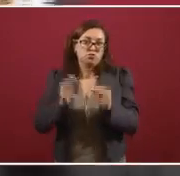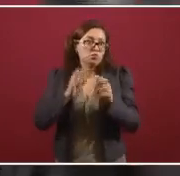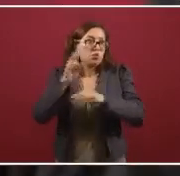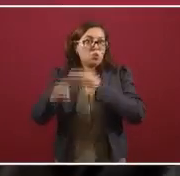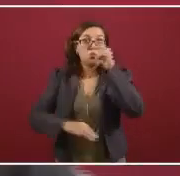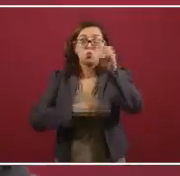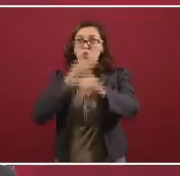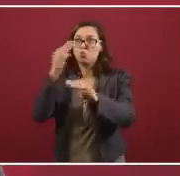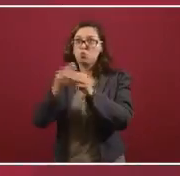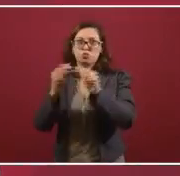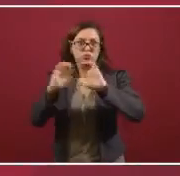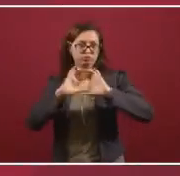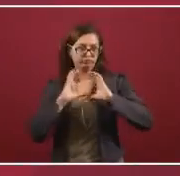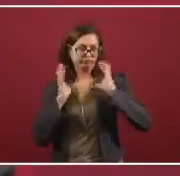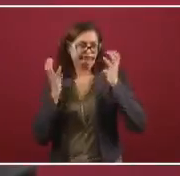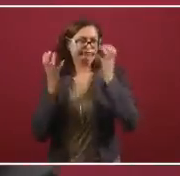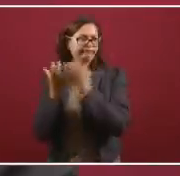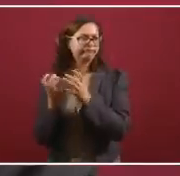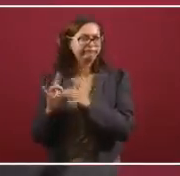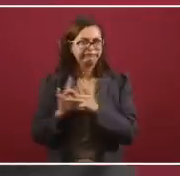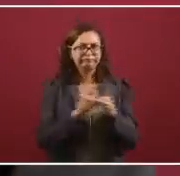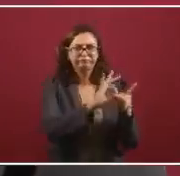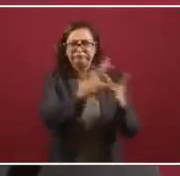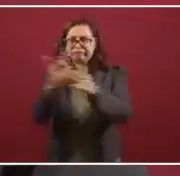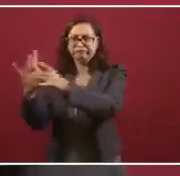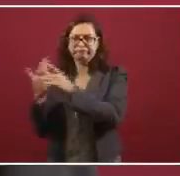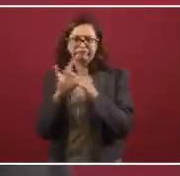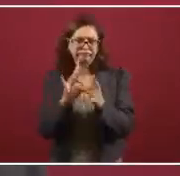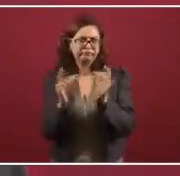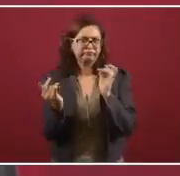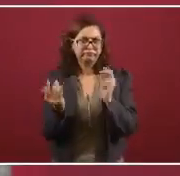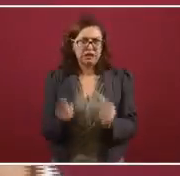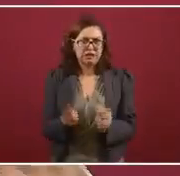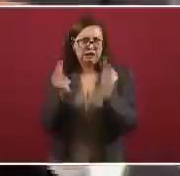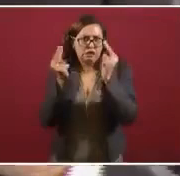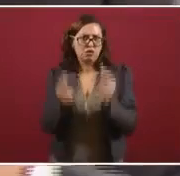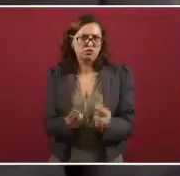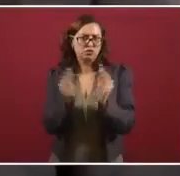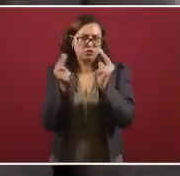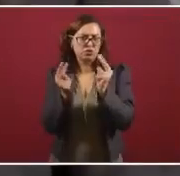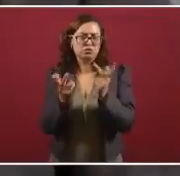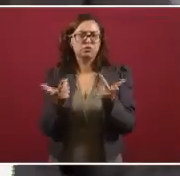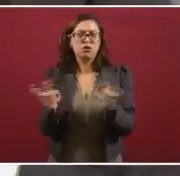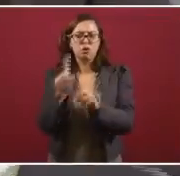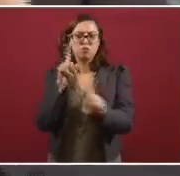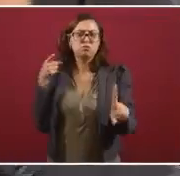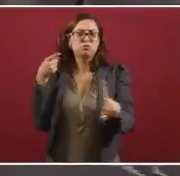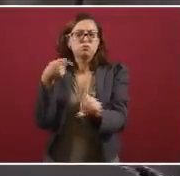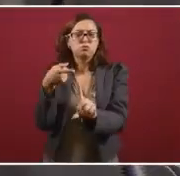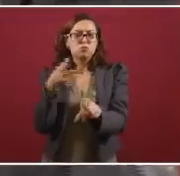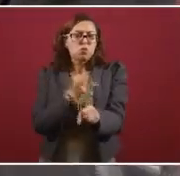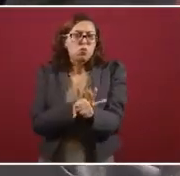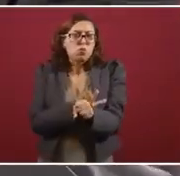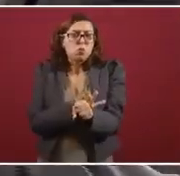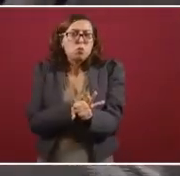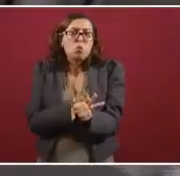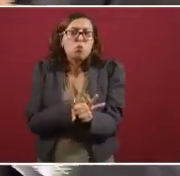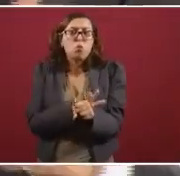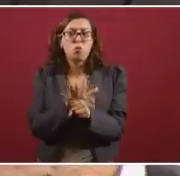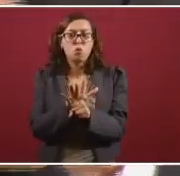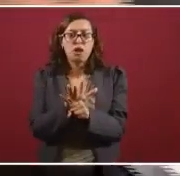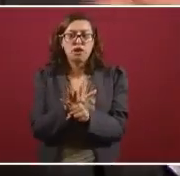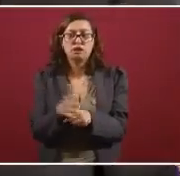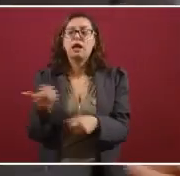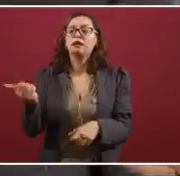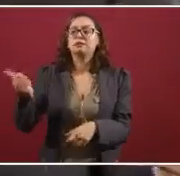esta globalización, como lo ha señalado el presidente muchas veces, lo que se busca es que los beneficios que se tienen en